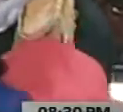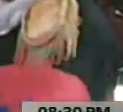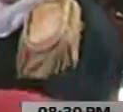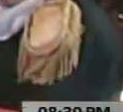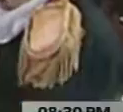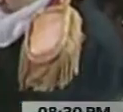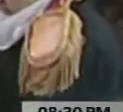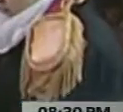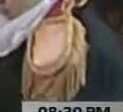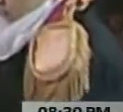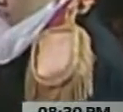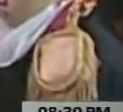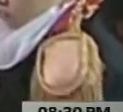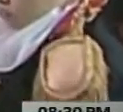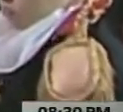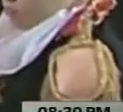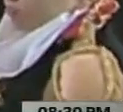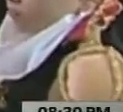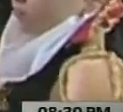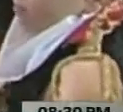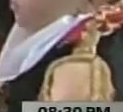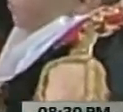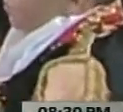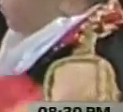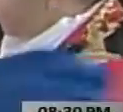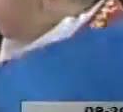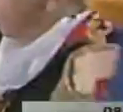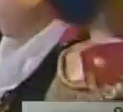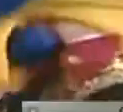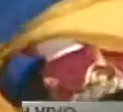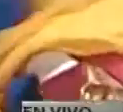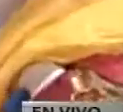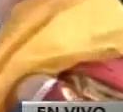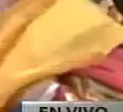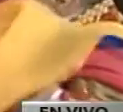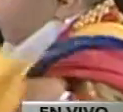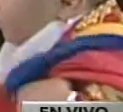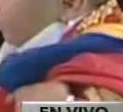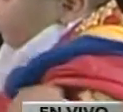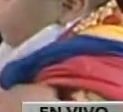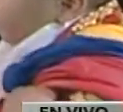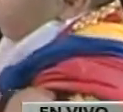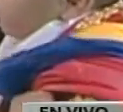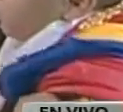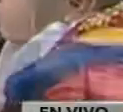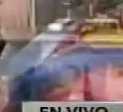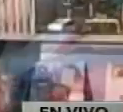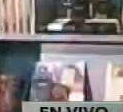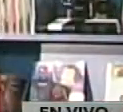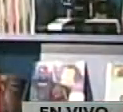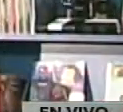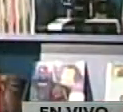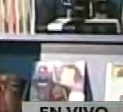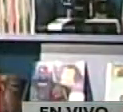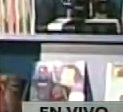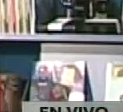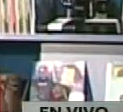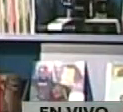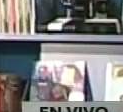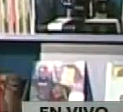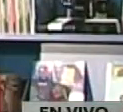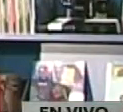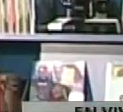Y liberaron la Nueva Granada. Y la Nueva Granada es república